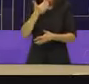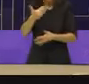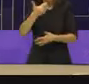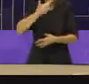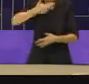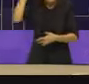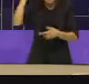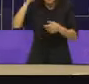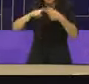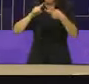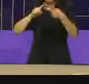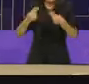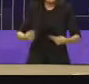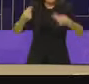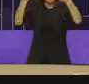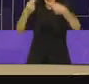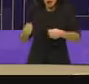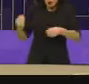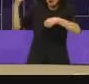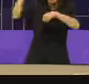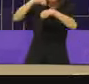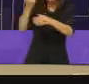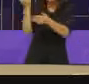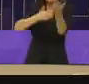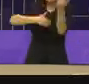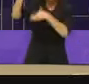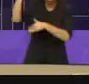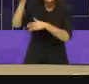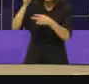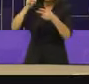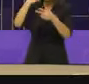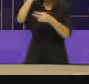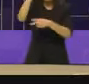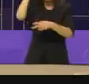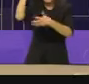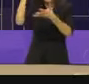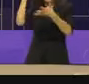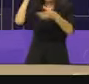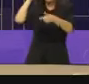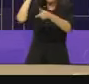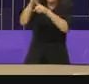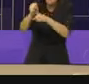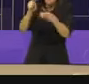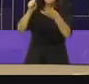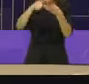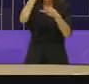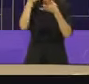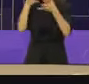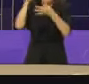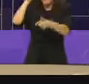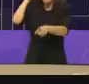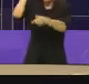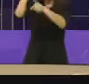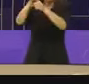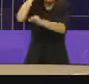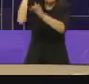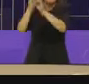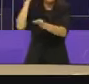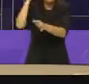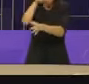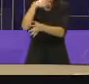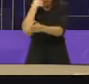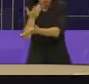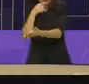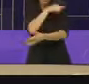porque emprendiste el negocio que soñaste, porque hiciste en realidad tus aspiraciones, esas que no les gusta